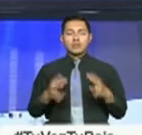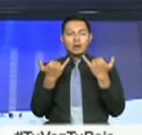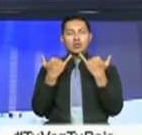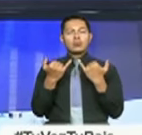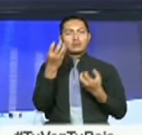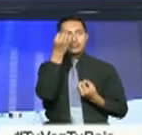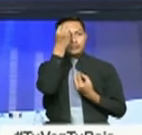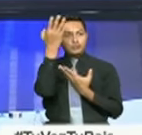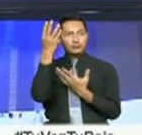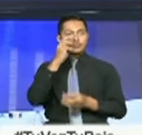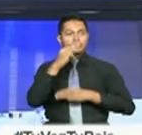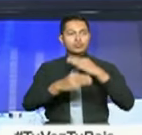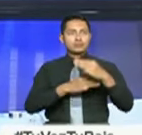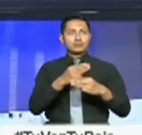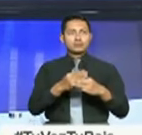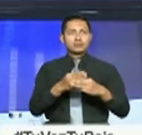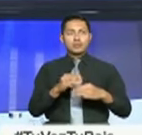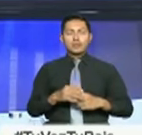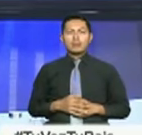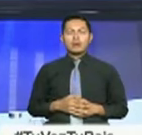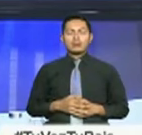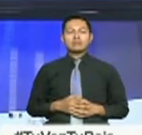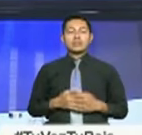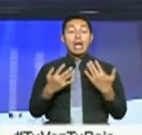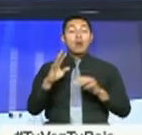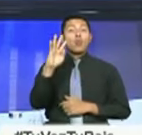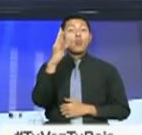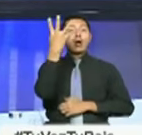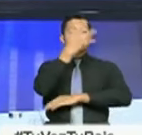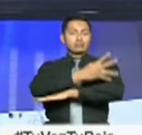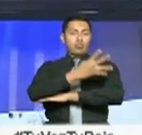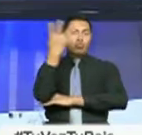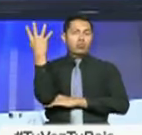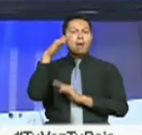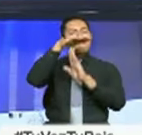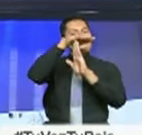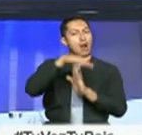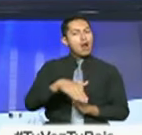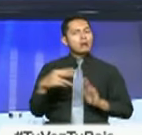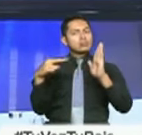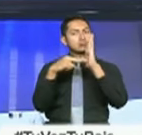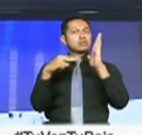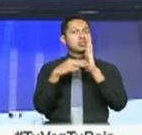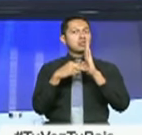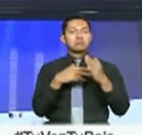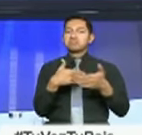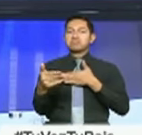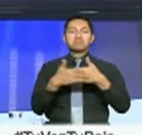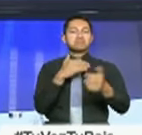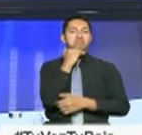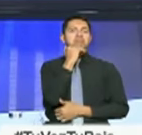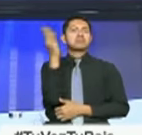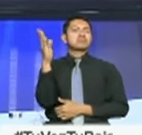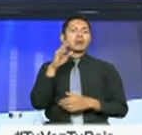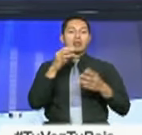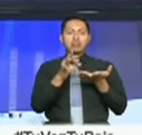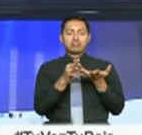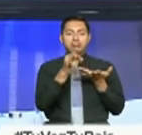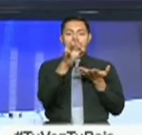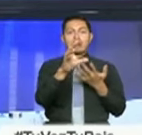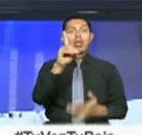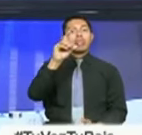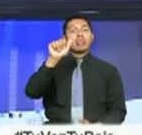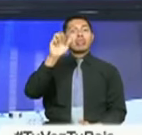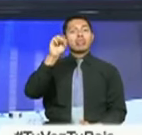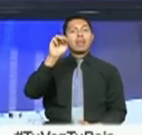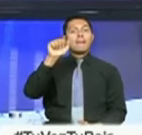Revisamos información del mundo. A pesar de que se cumple el cuarto día de tregua en Siria, ya se registran combates en Damasco. Según el Observatorio Sirio